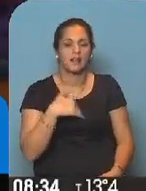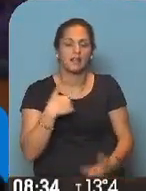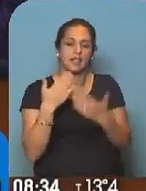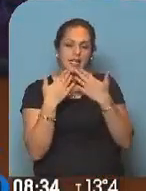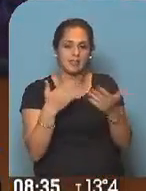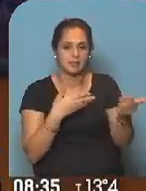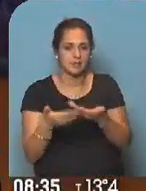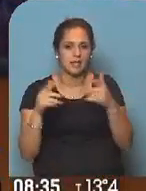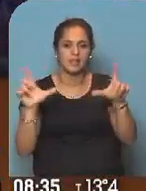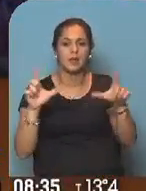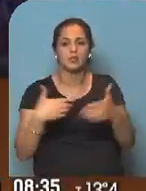por estar en la televisión pública es un gran gusto